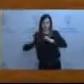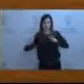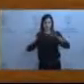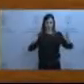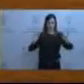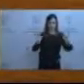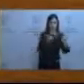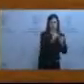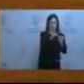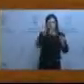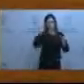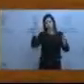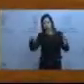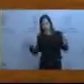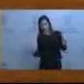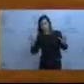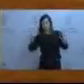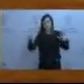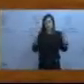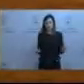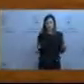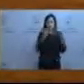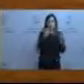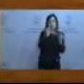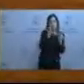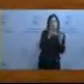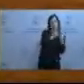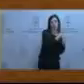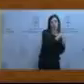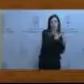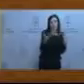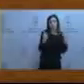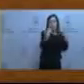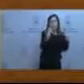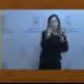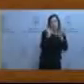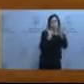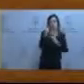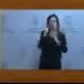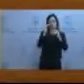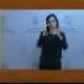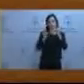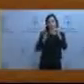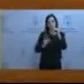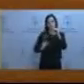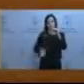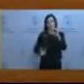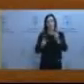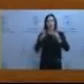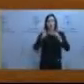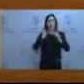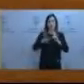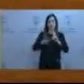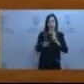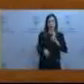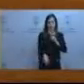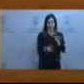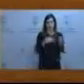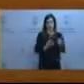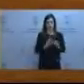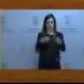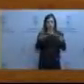eléctrica, disminuye en cada minuto un 10% Nos encontramos, por lo tanto, con